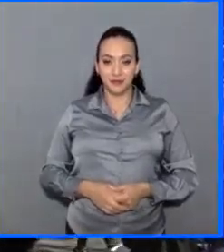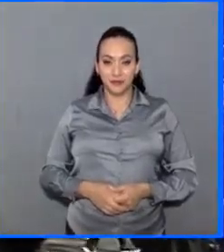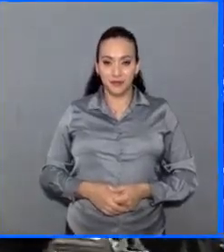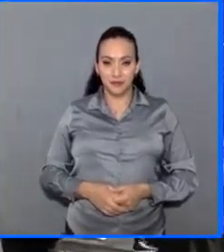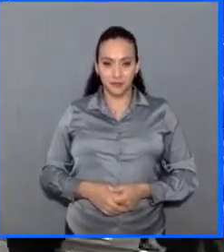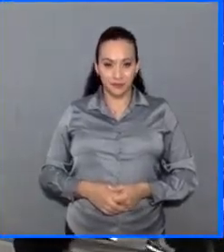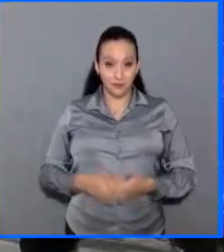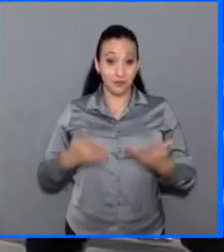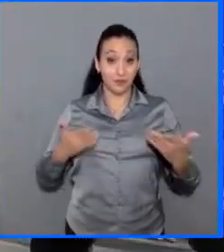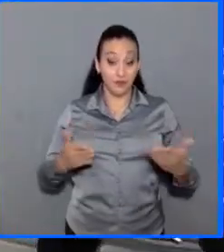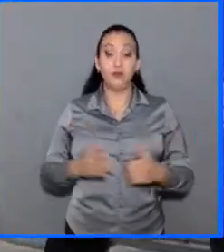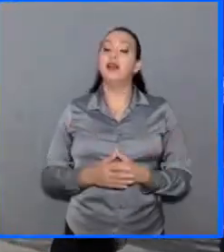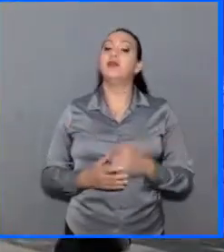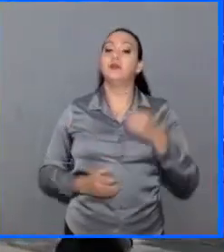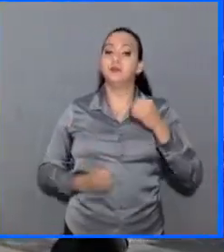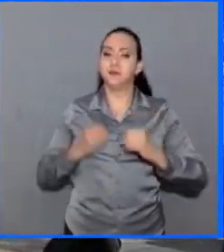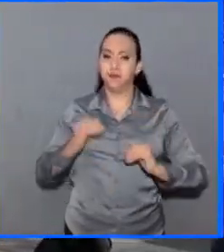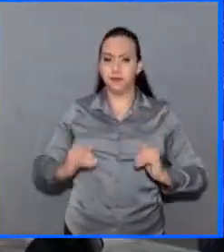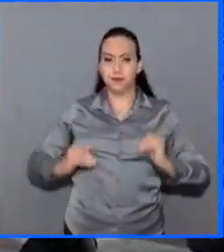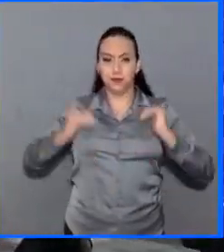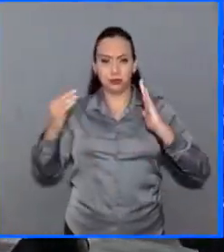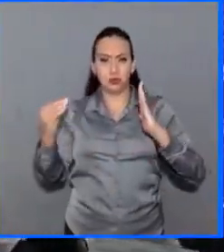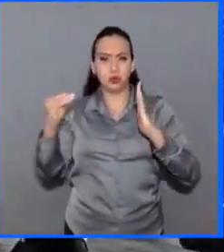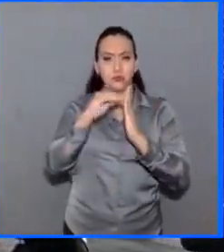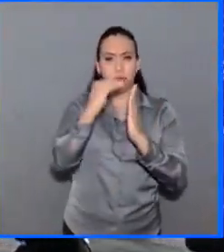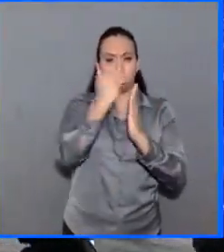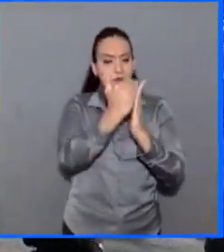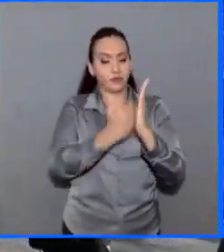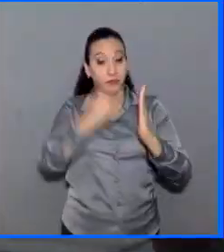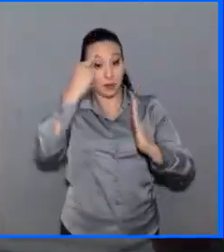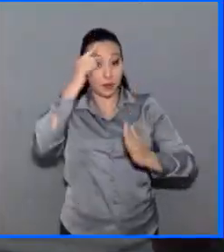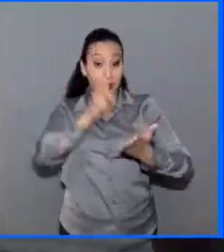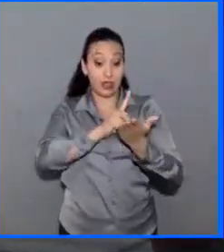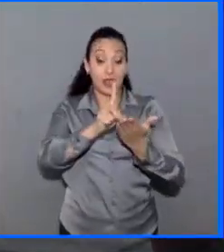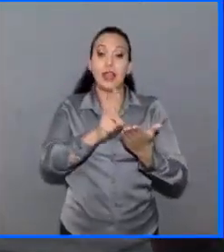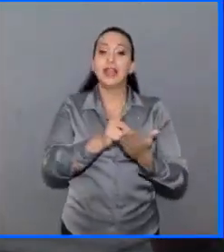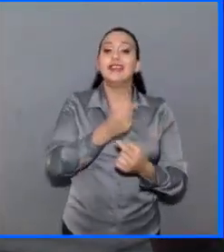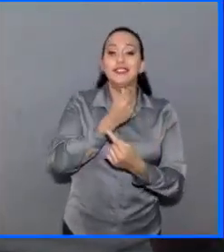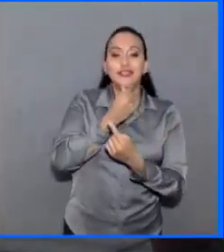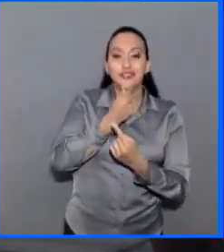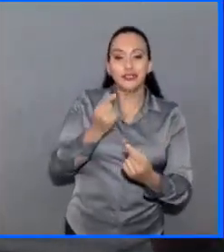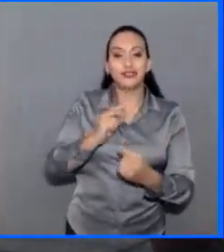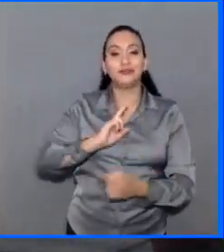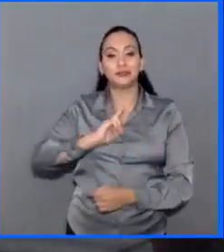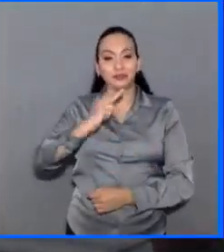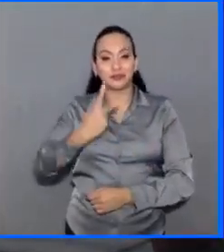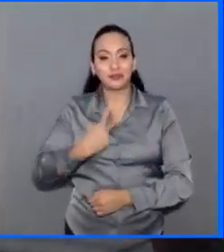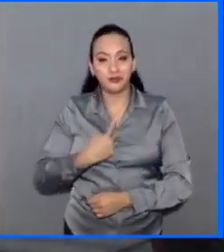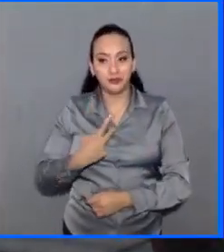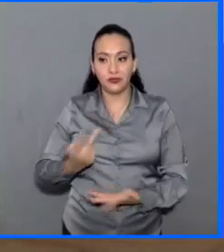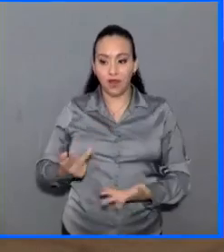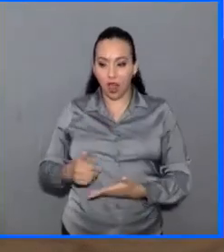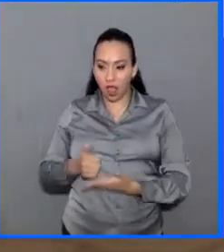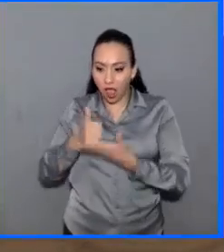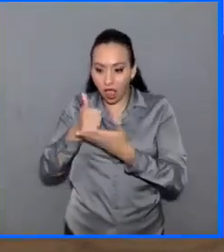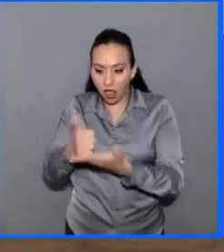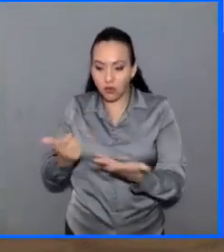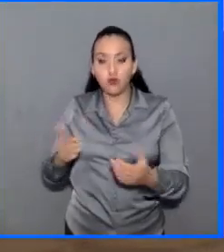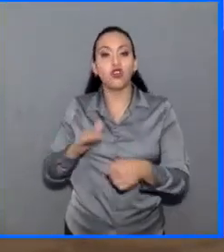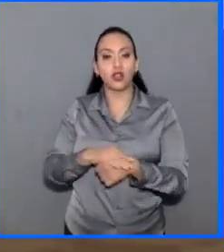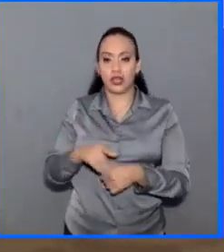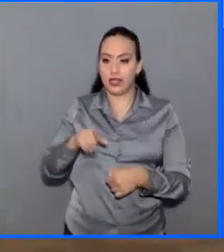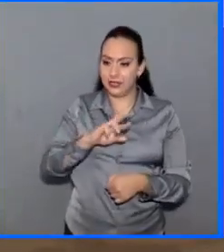máximo tribunal han impulsado el respeto de los derechos de las infancias trans frente a la deuda histórica que existe en su